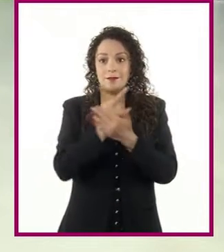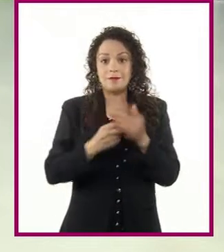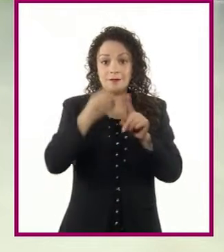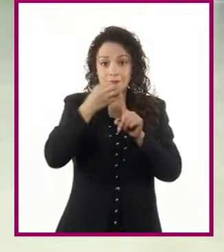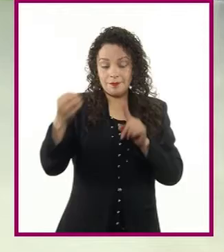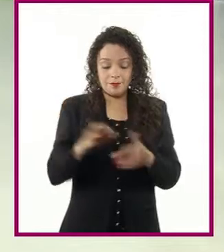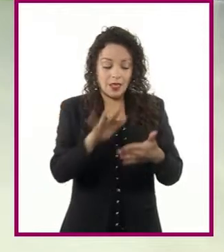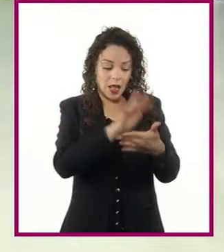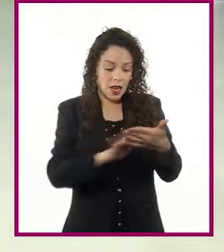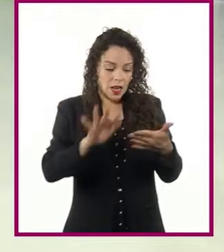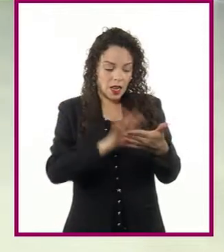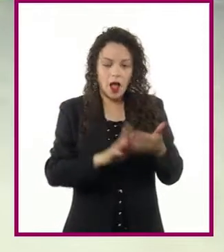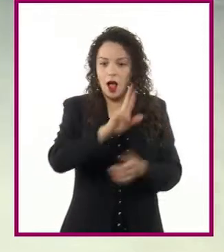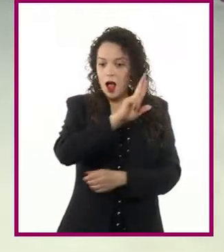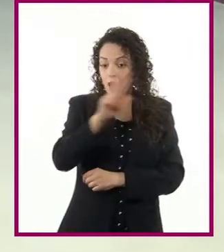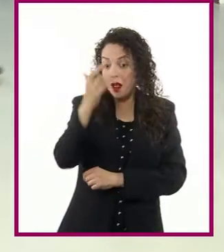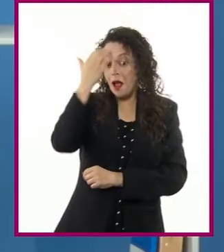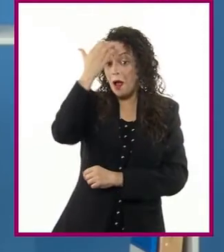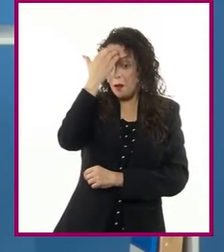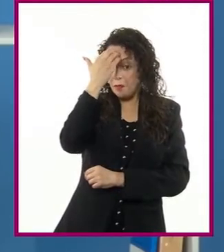Leer para reconocernos,